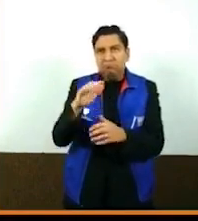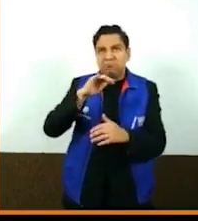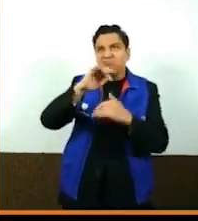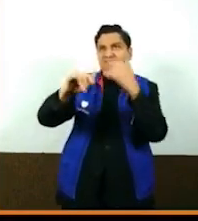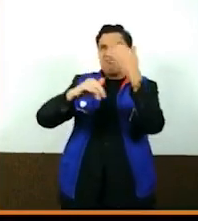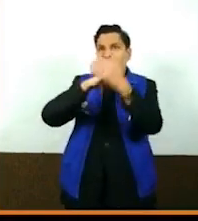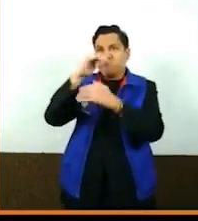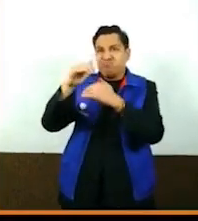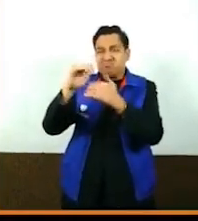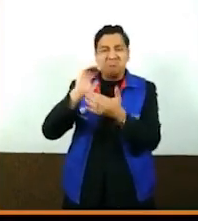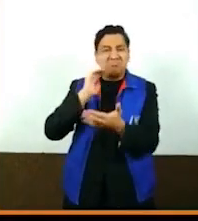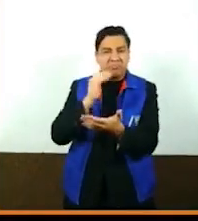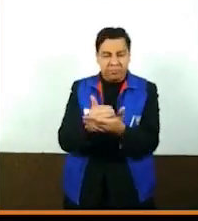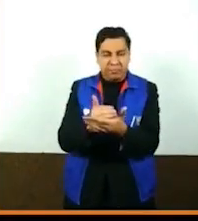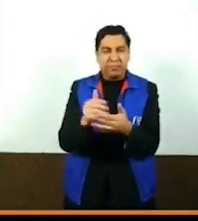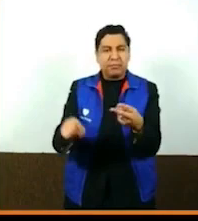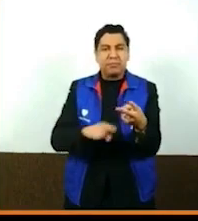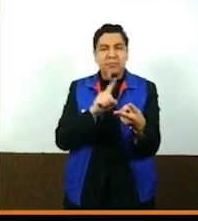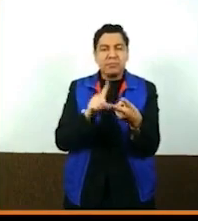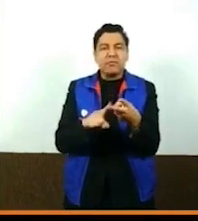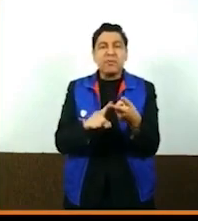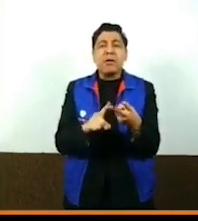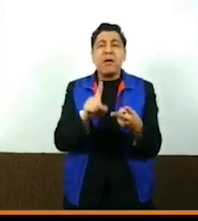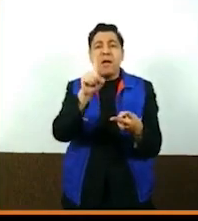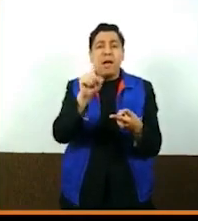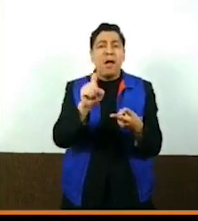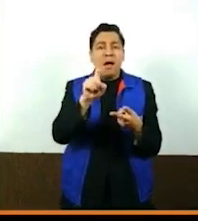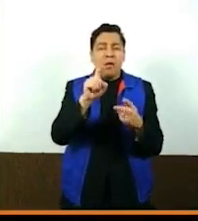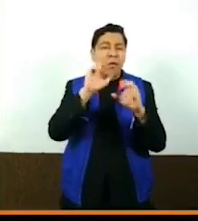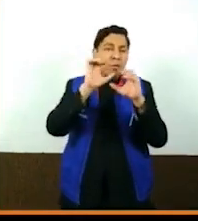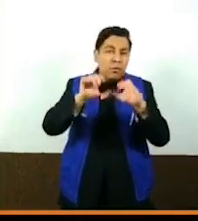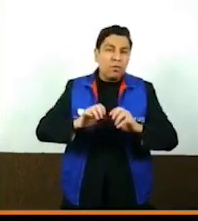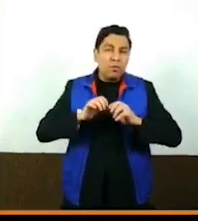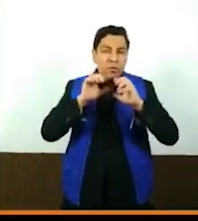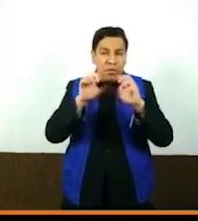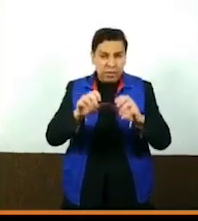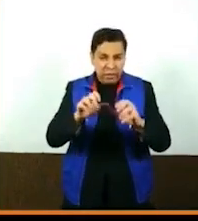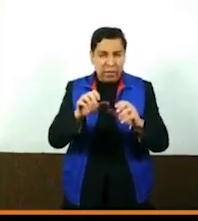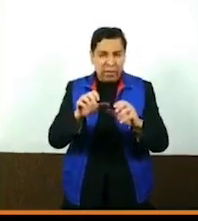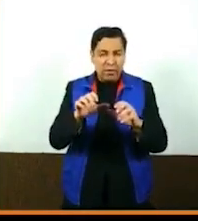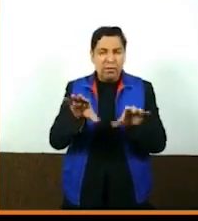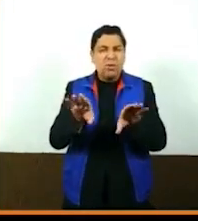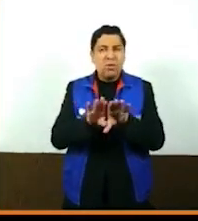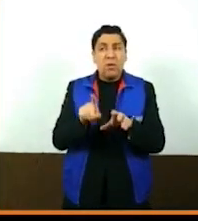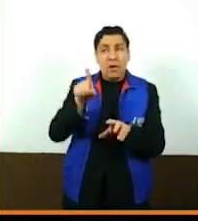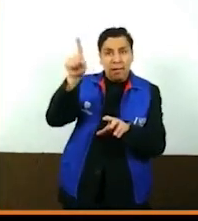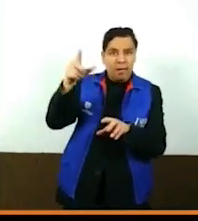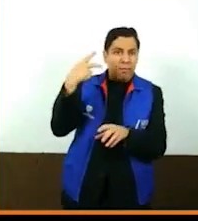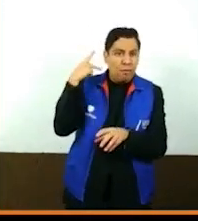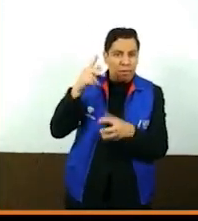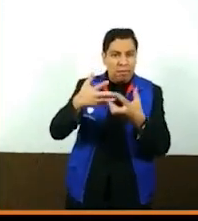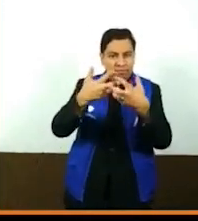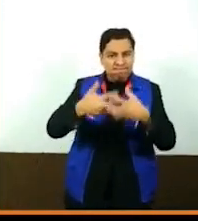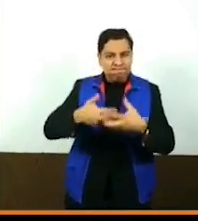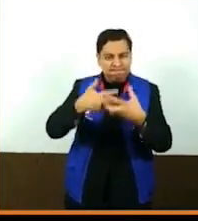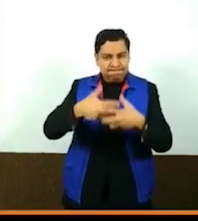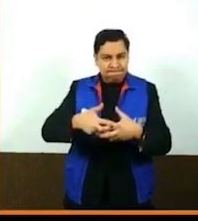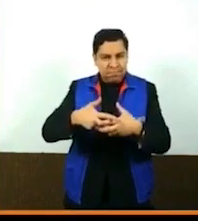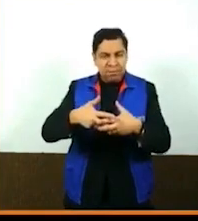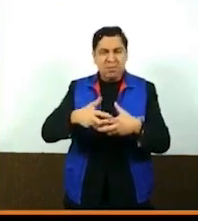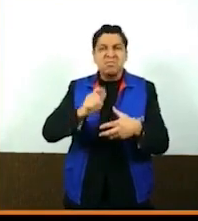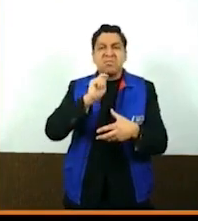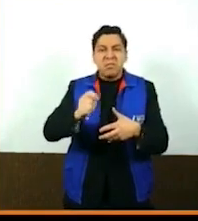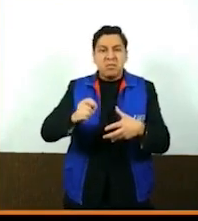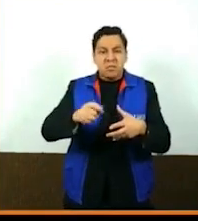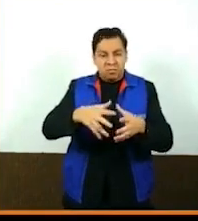nosotros tenemos es el uso eficiente del agua. Ustedes fueron testigos de que tenemos una planta de tratamiento por ósmosis